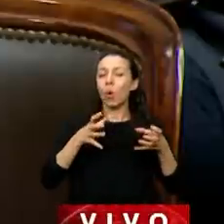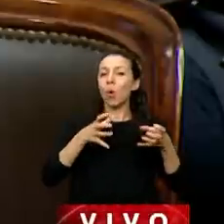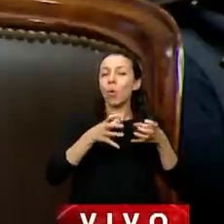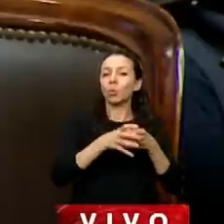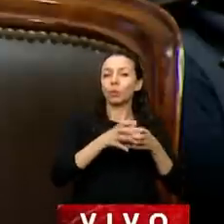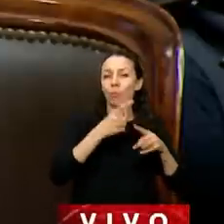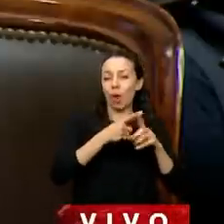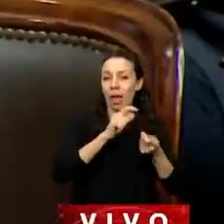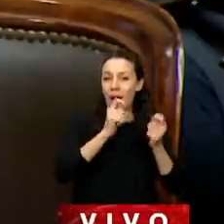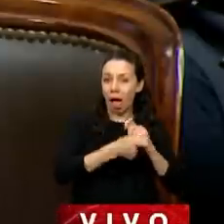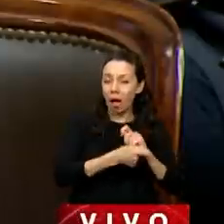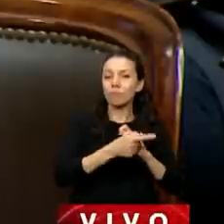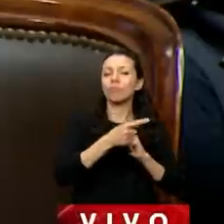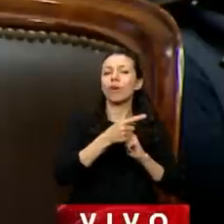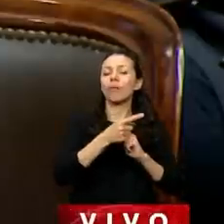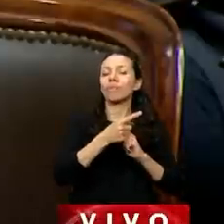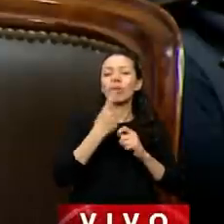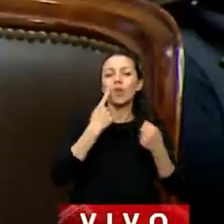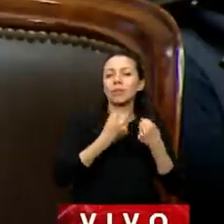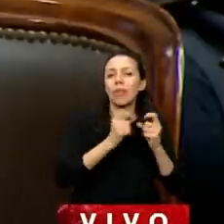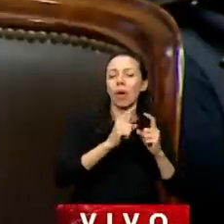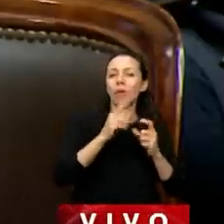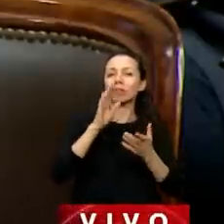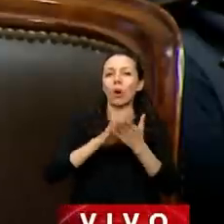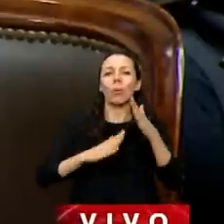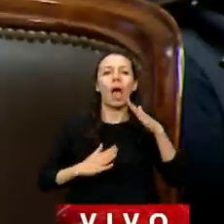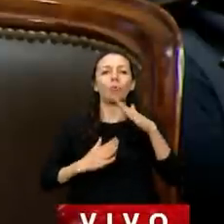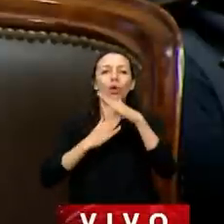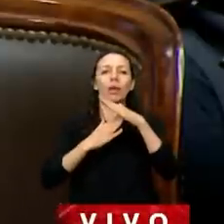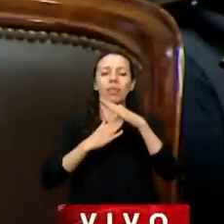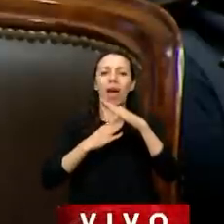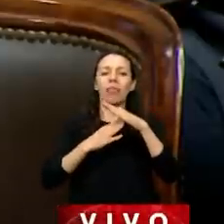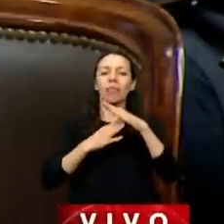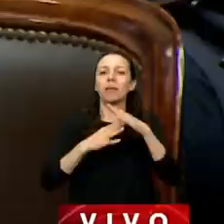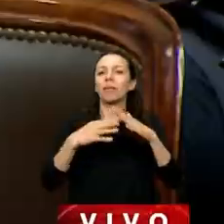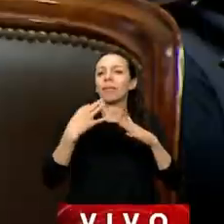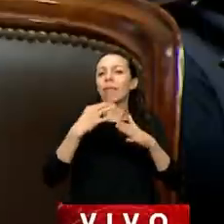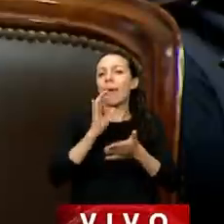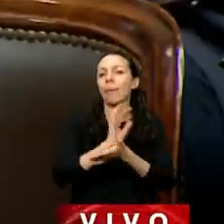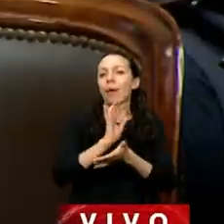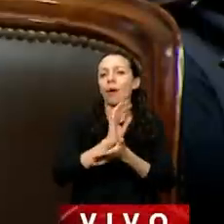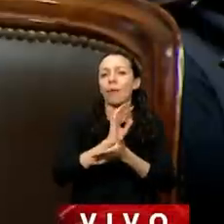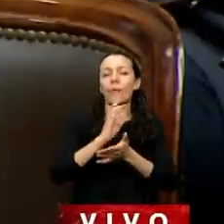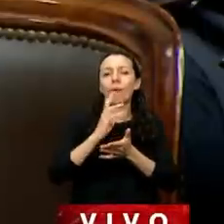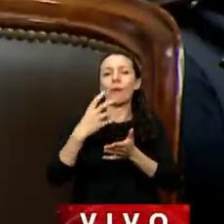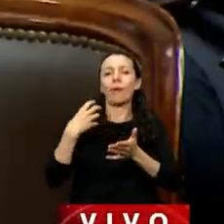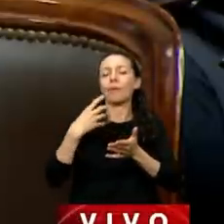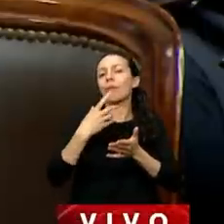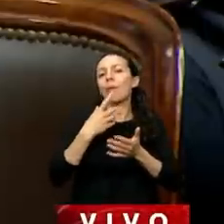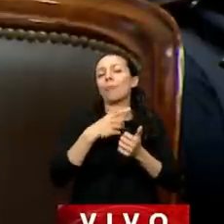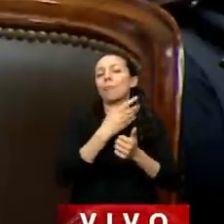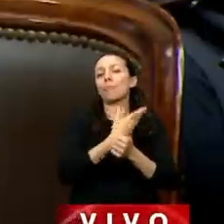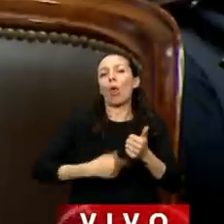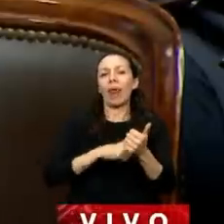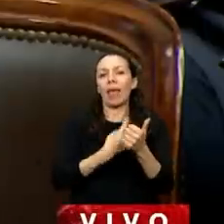el Cambio en que la autoridad de aplicación debía quedar librada a una generalidad como definir que es el Poder Ejecutivo